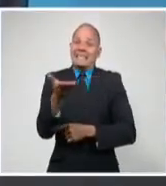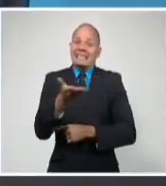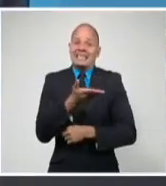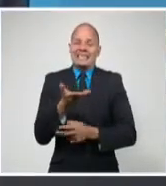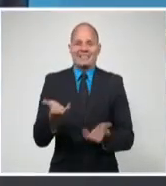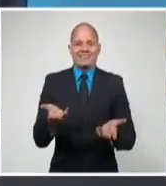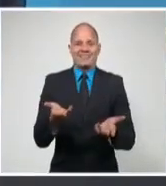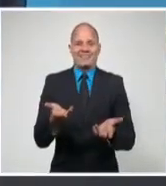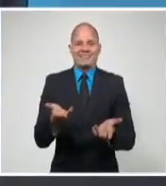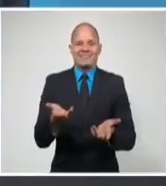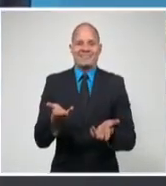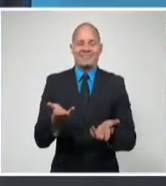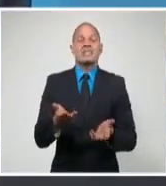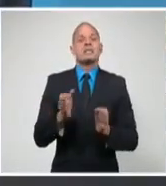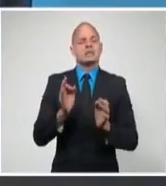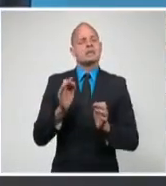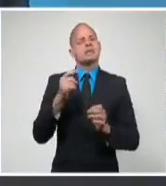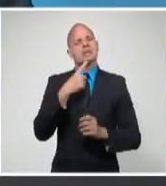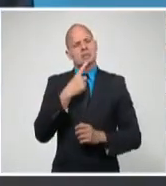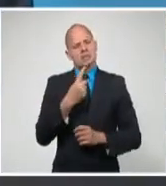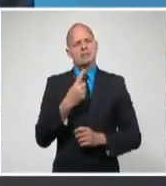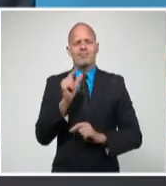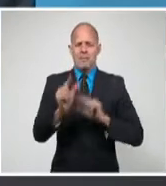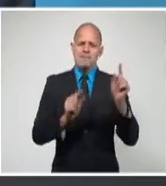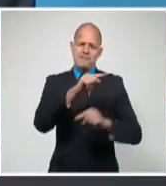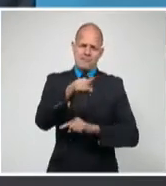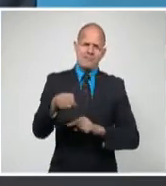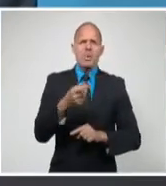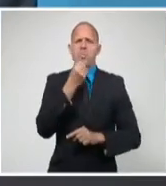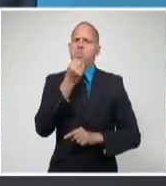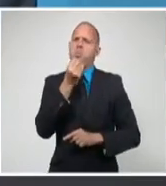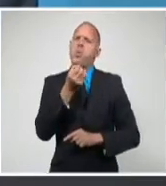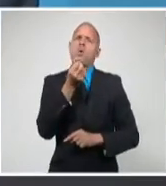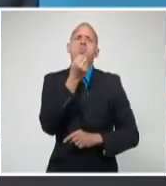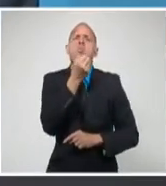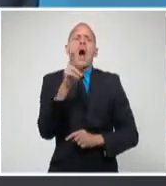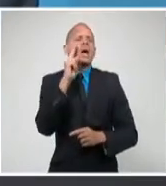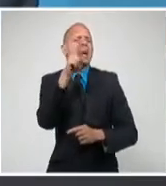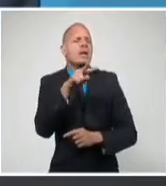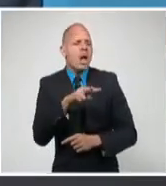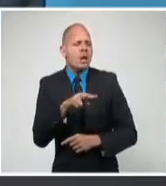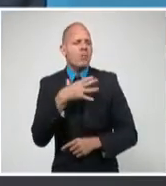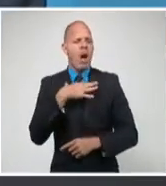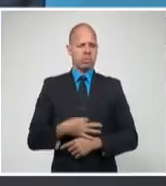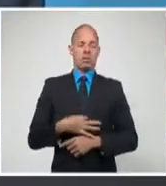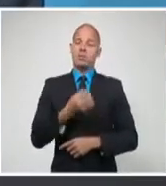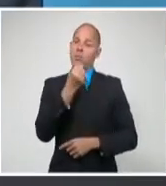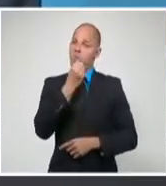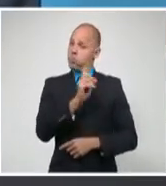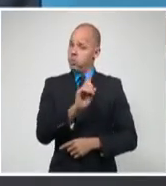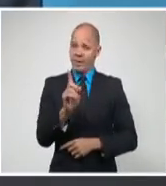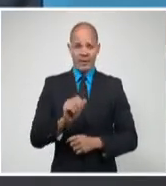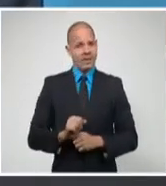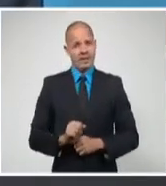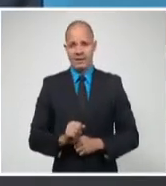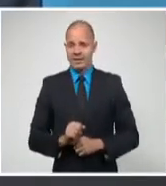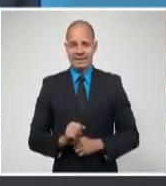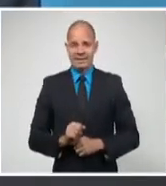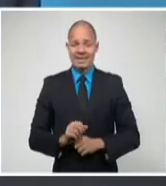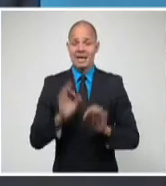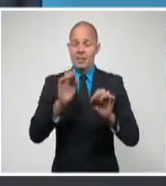Las personas deben tener acceso a información precisa para protegerse a sí mismos y proteger a los otros. Mientras el virus se propaga,